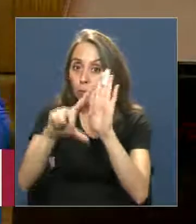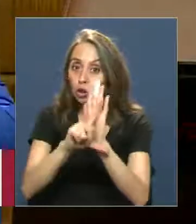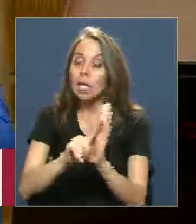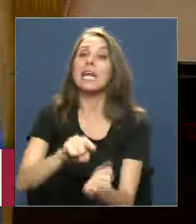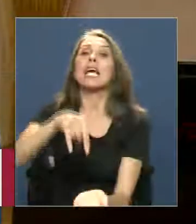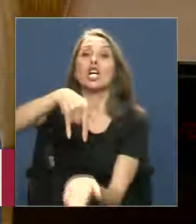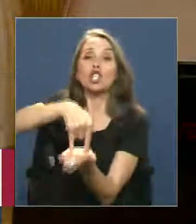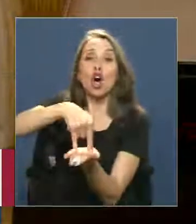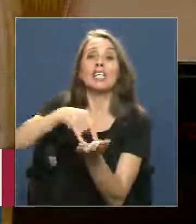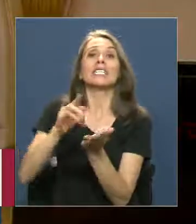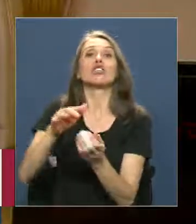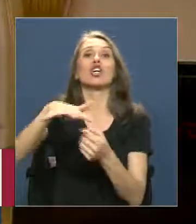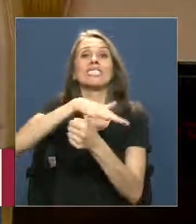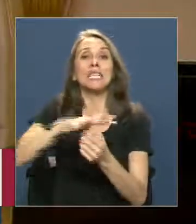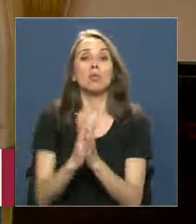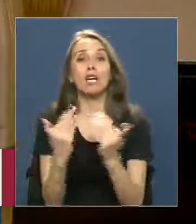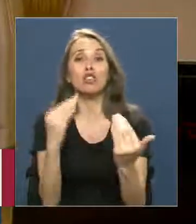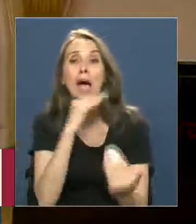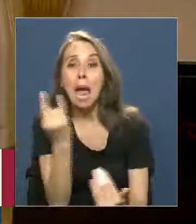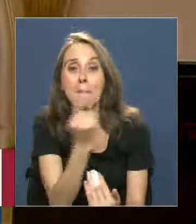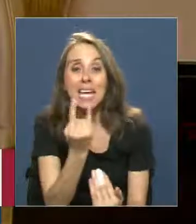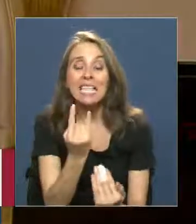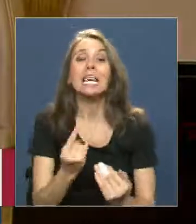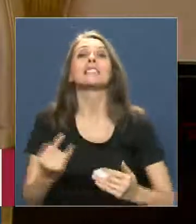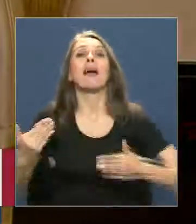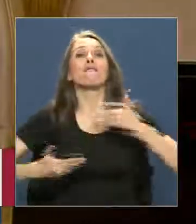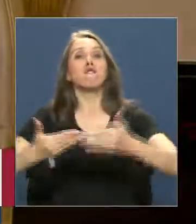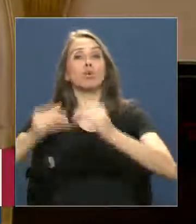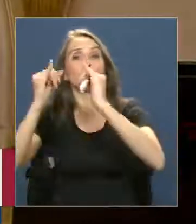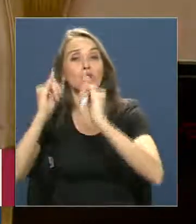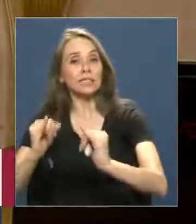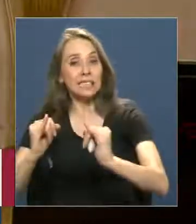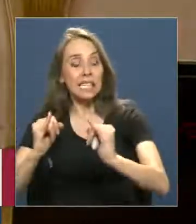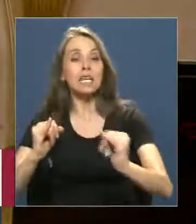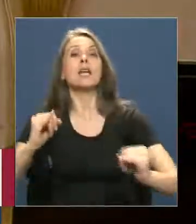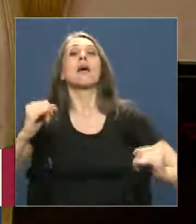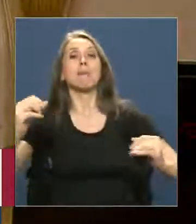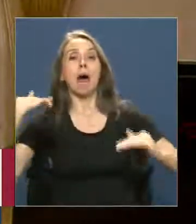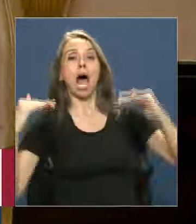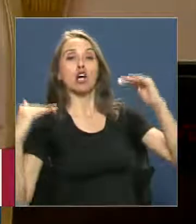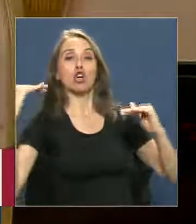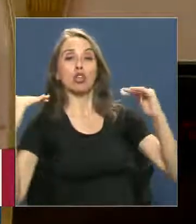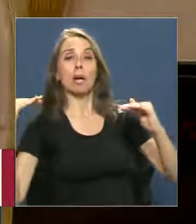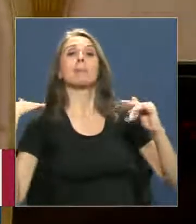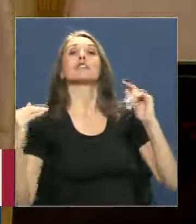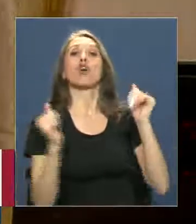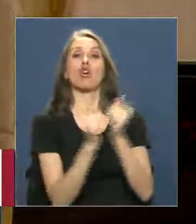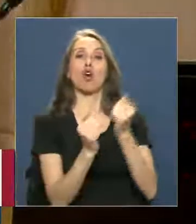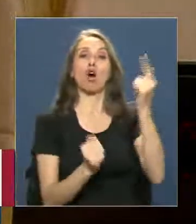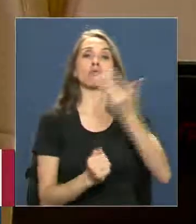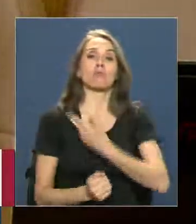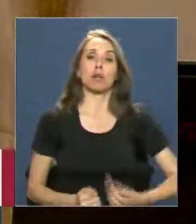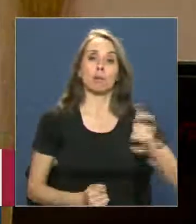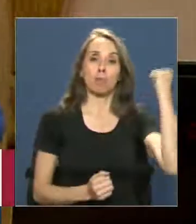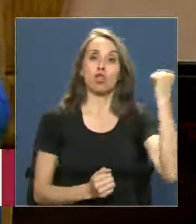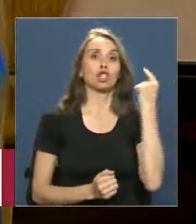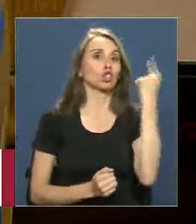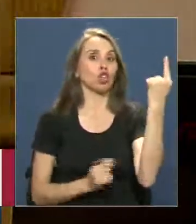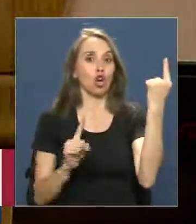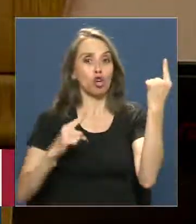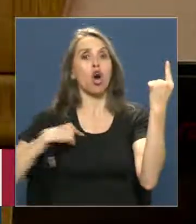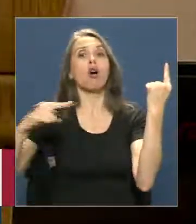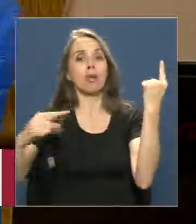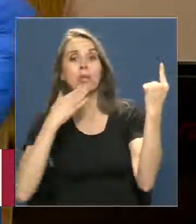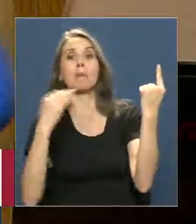Congreso funcione para hacer un contrapeso, o más bien, una fiscalización y colaboración a la autoridad presidencial, pero no para otra cosa. Muchas gracias, presidente.